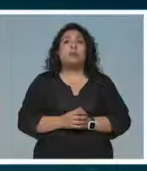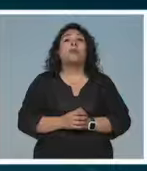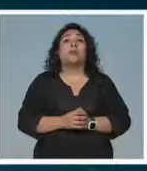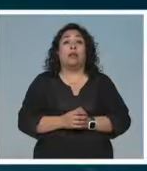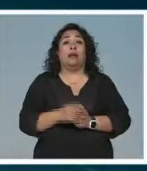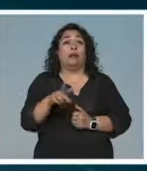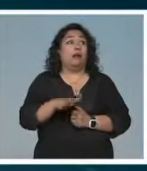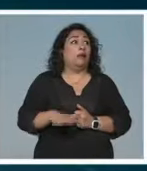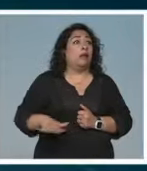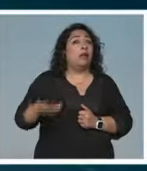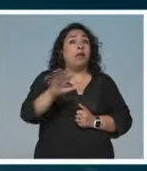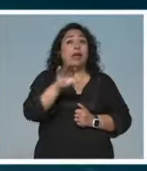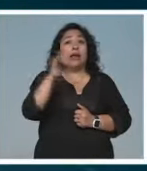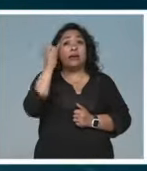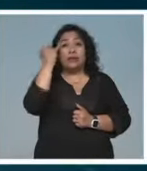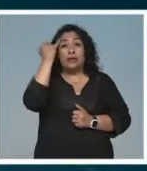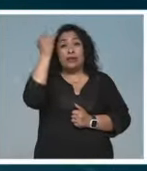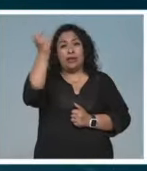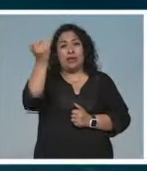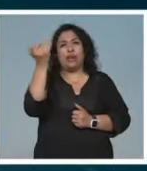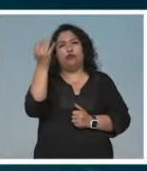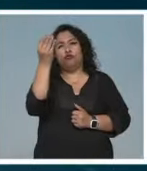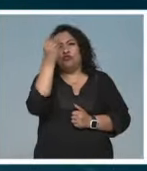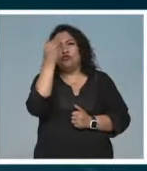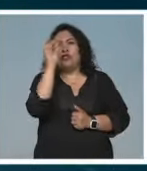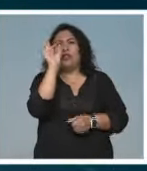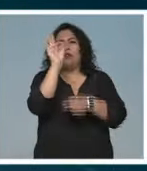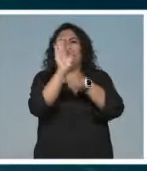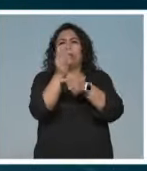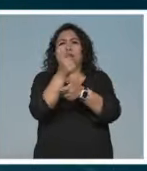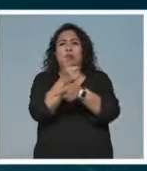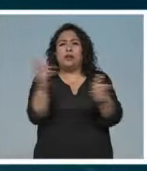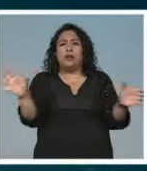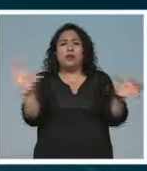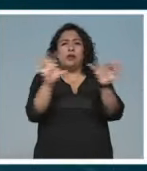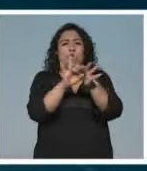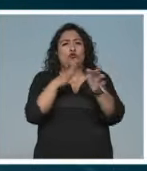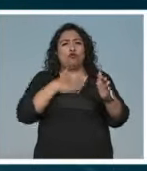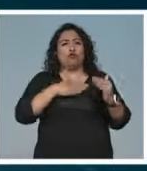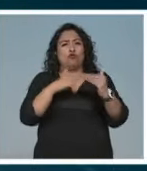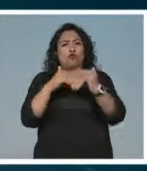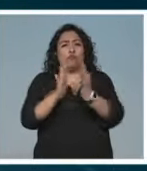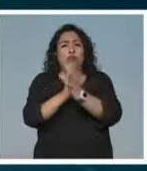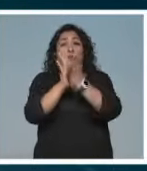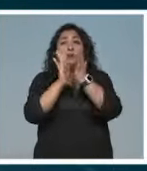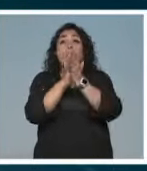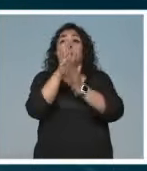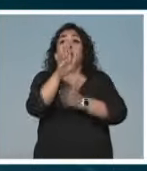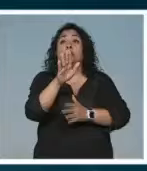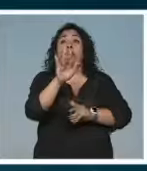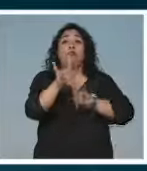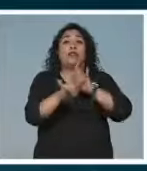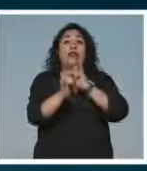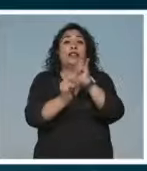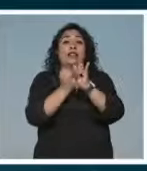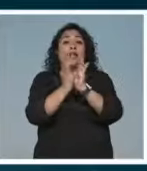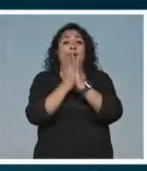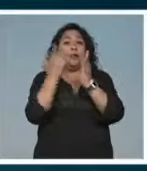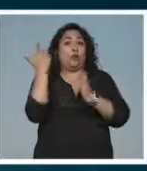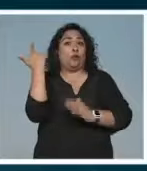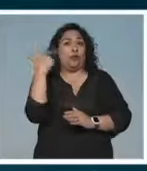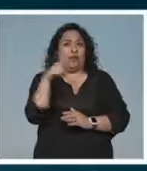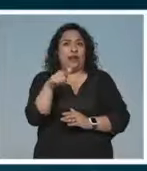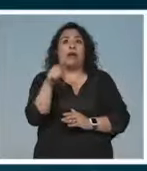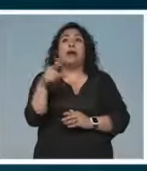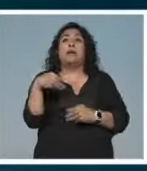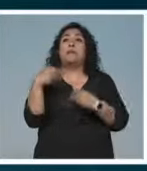Por ser un espacio de las ideas y el saber en defensa de la libertad, vinculativo y democrático, la Feria Internacional del Libro de Guadalajara